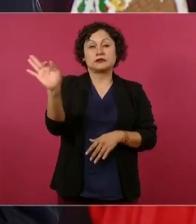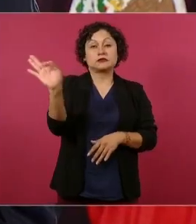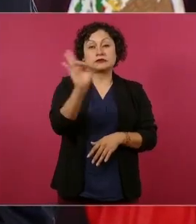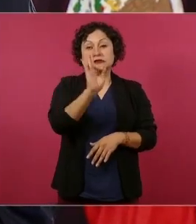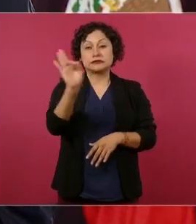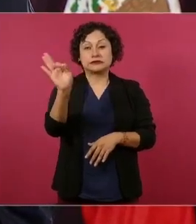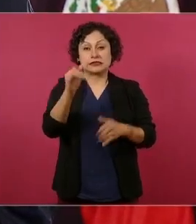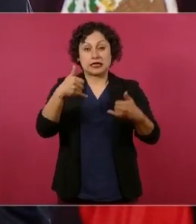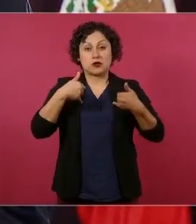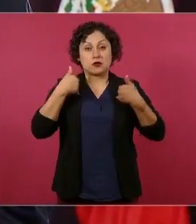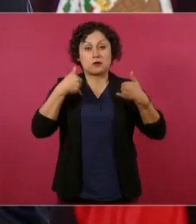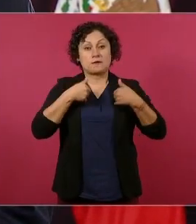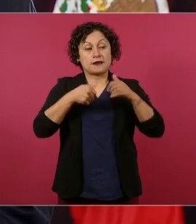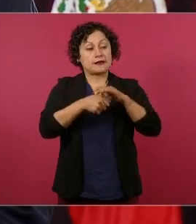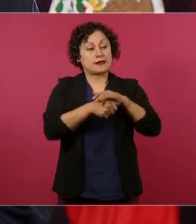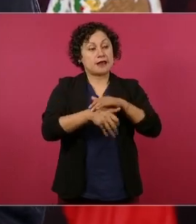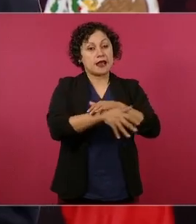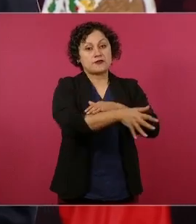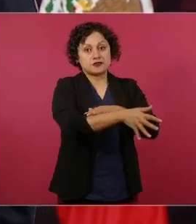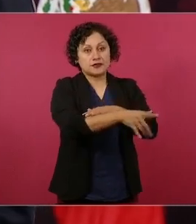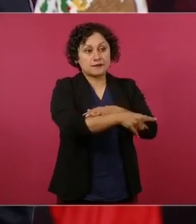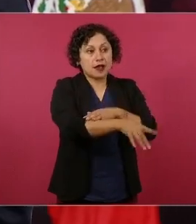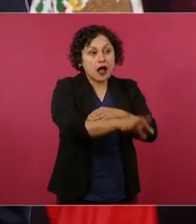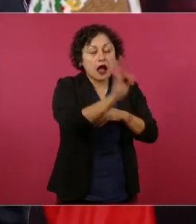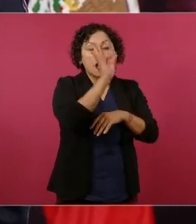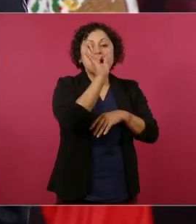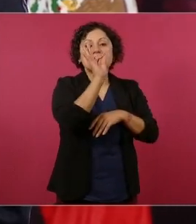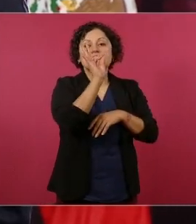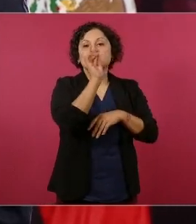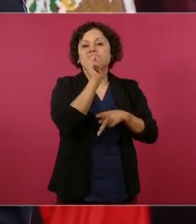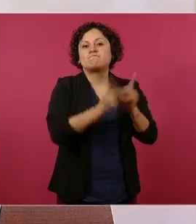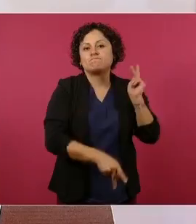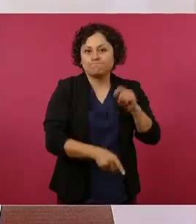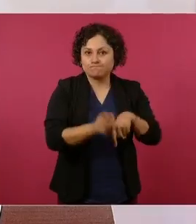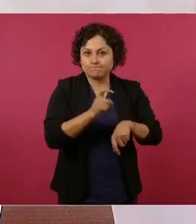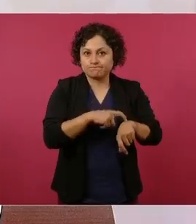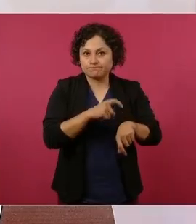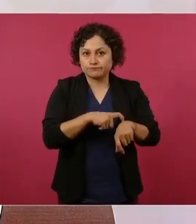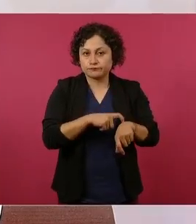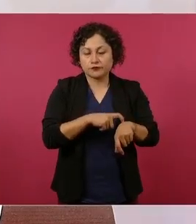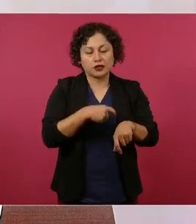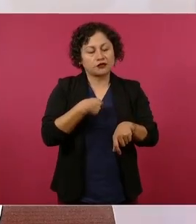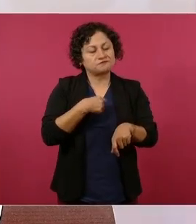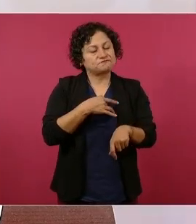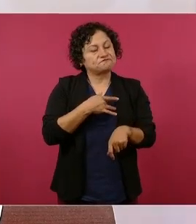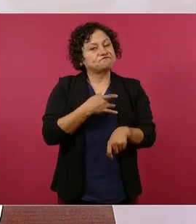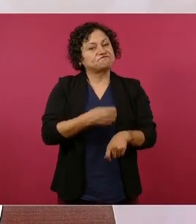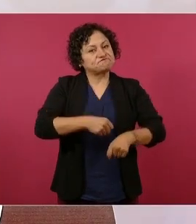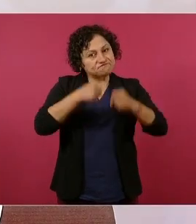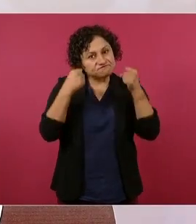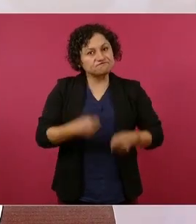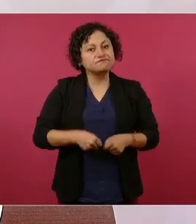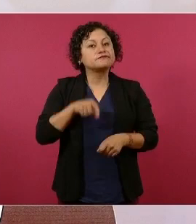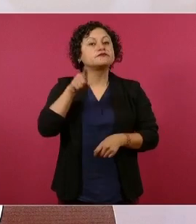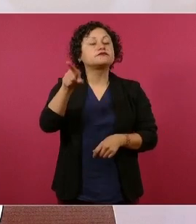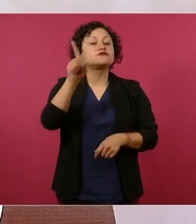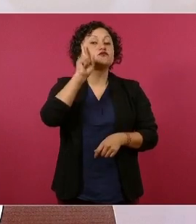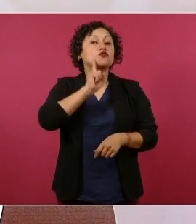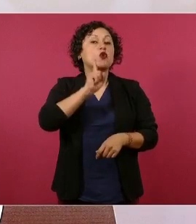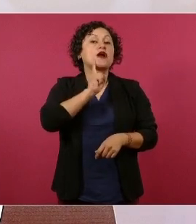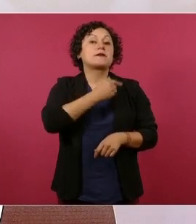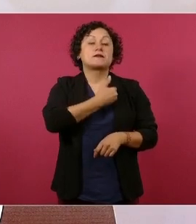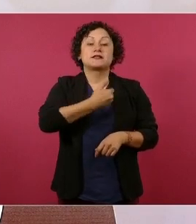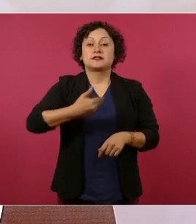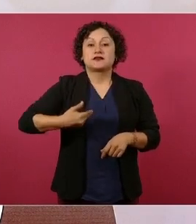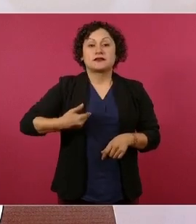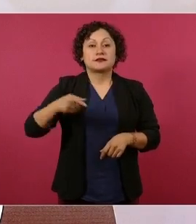a los jóvenes de Ayotzinapa, estoy seguro que la presidenta